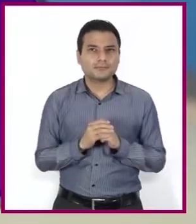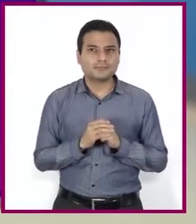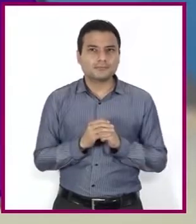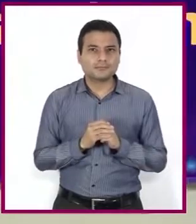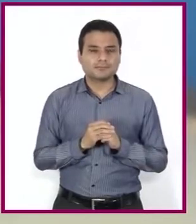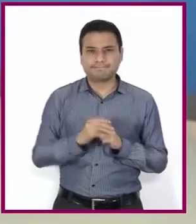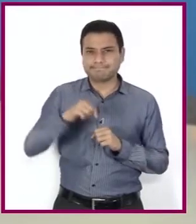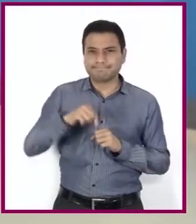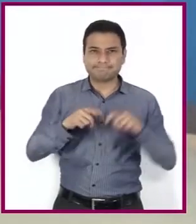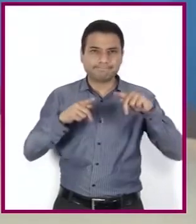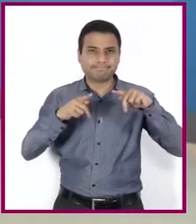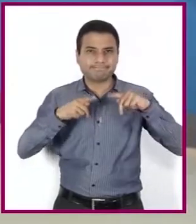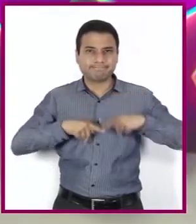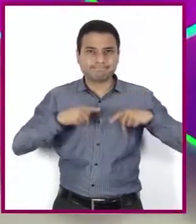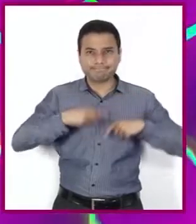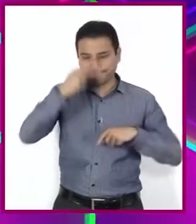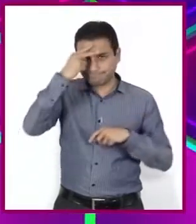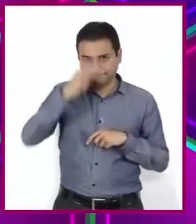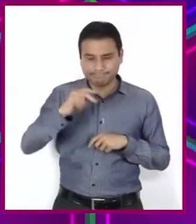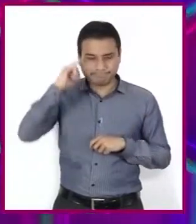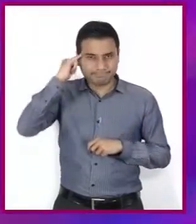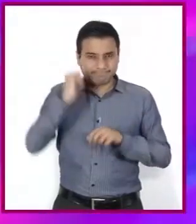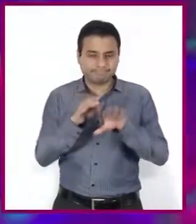mexicas? Conozcámoslo.